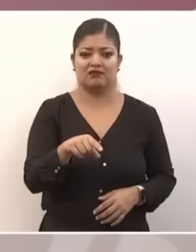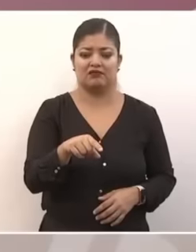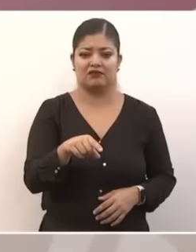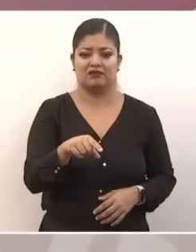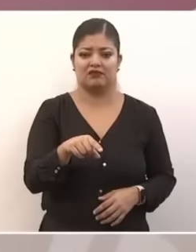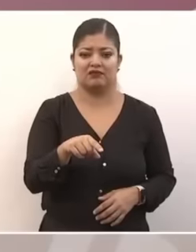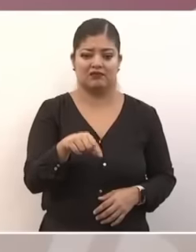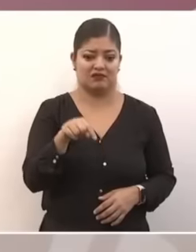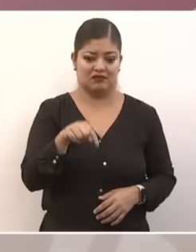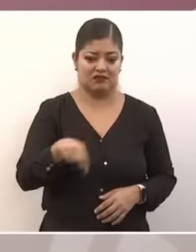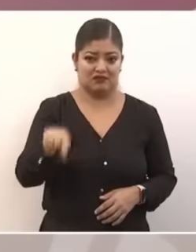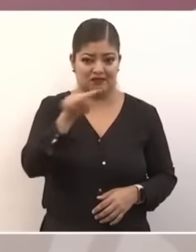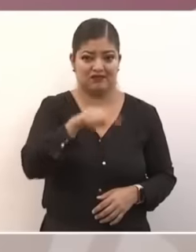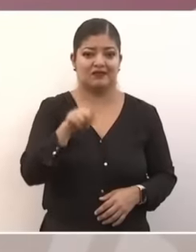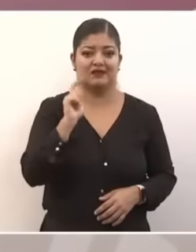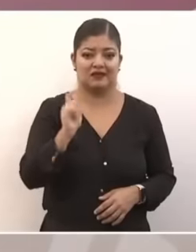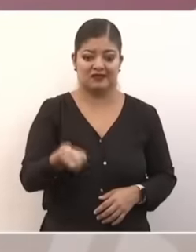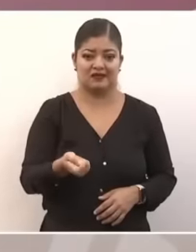van ustedes a